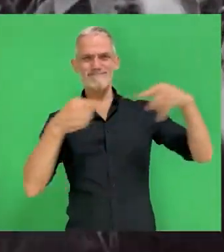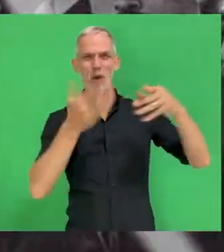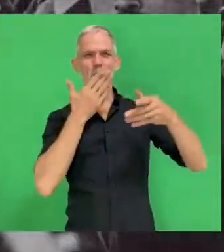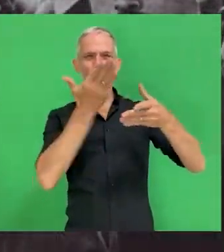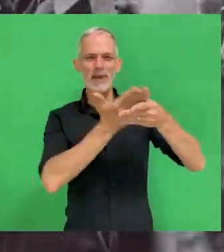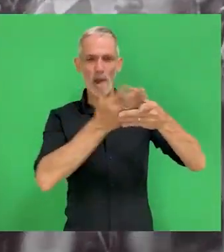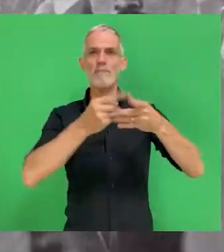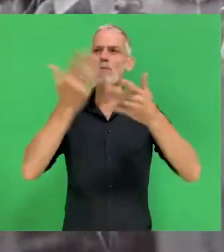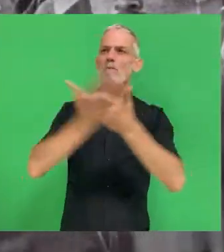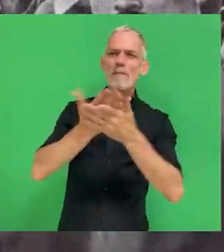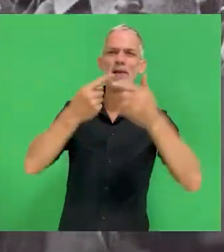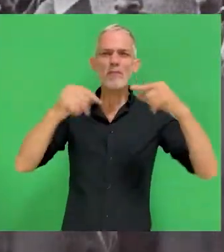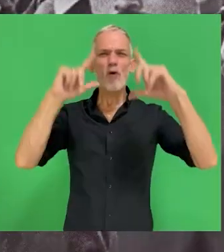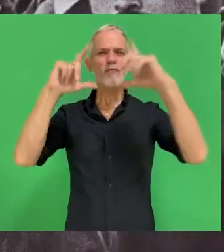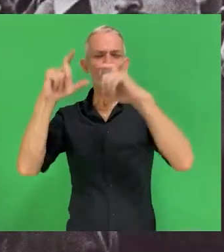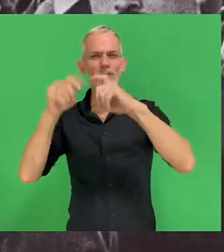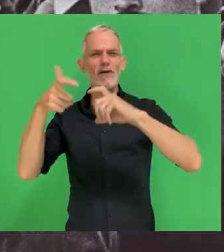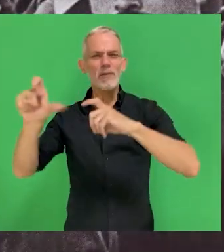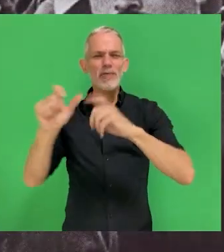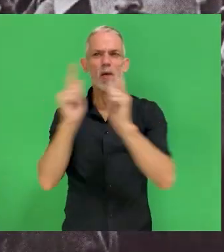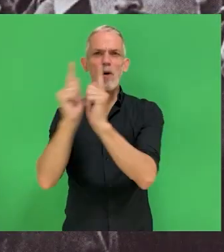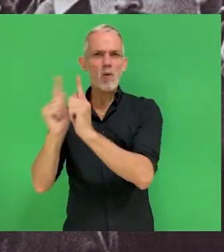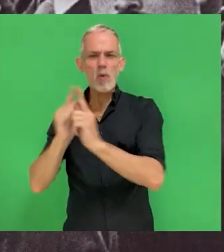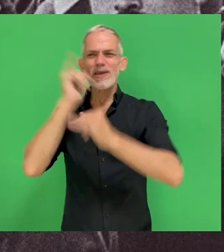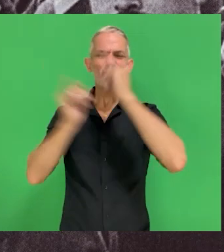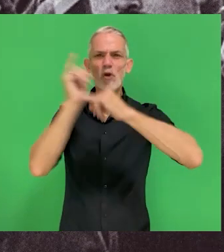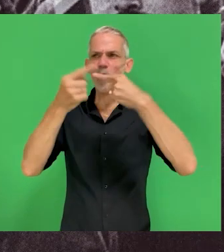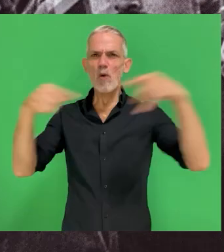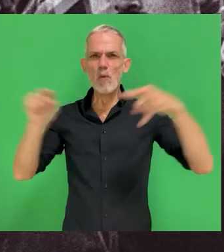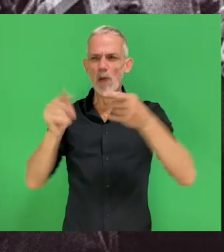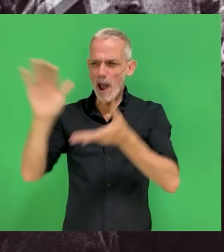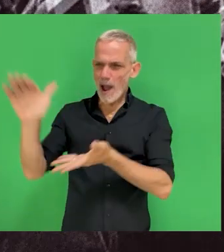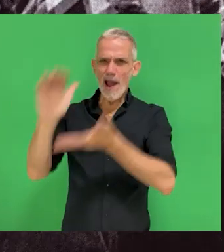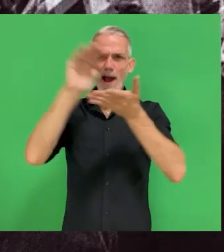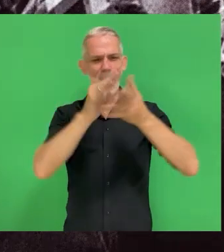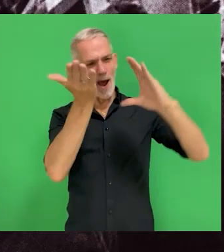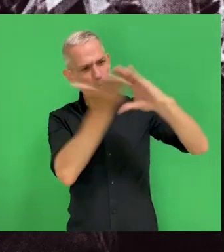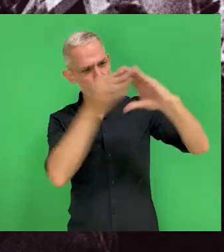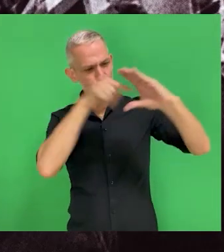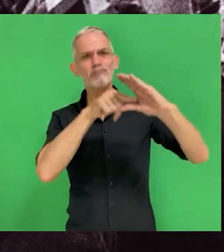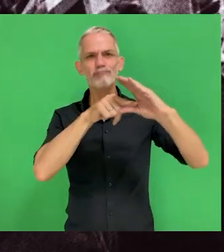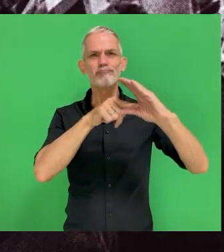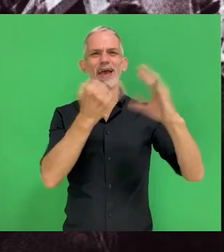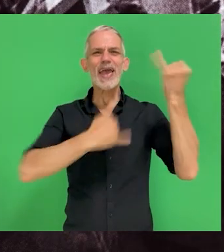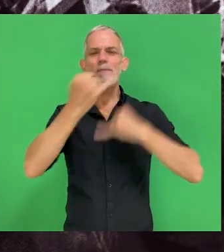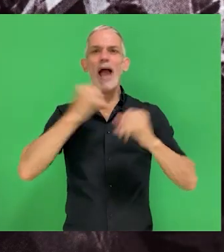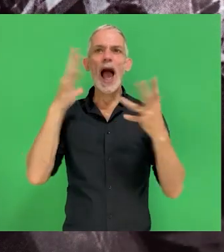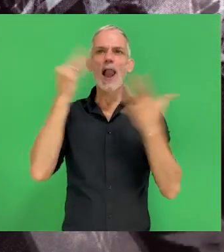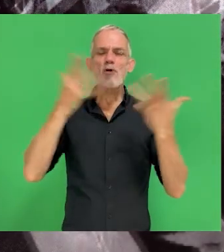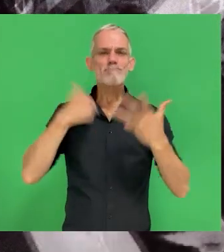A aquellos documentos, fotografías, fragmentos de información que puedan explicarnos algo de lo que se nos